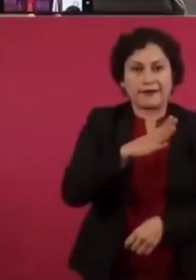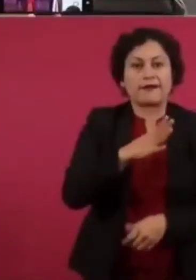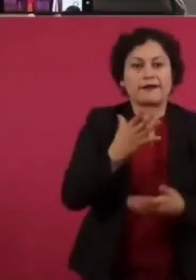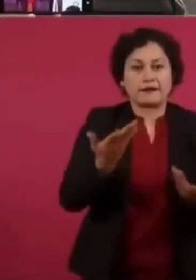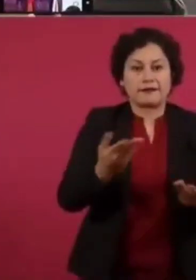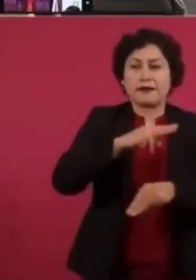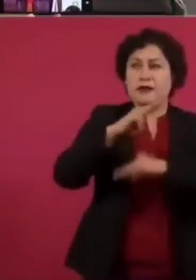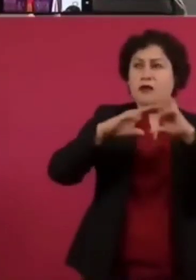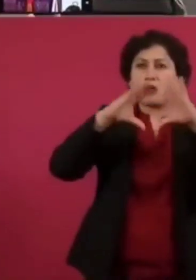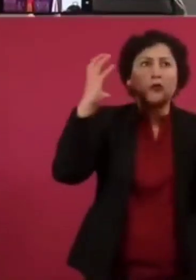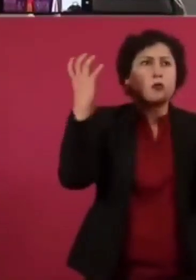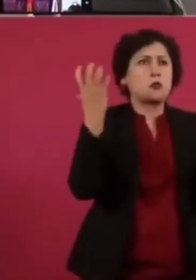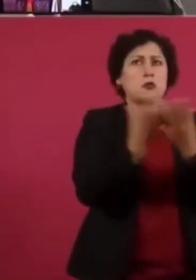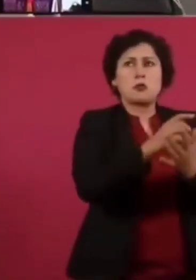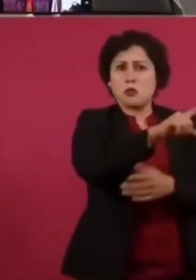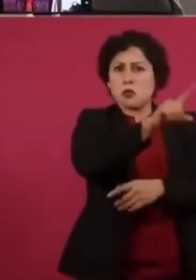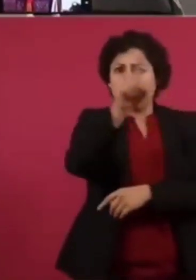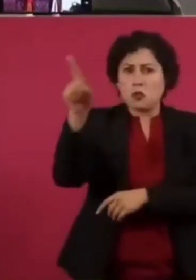En ninguna parte del mundo.